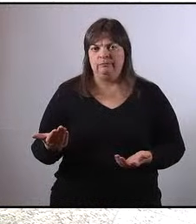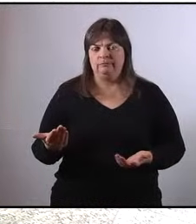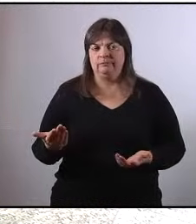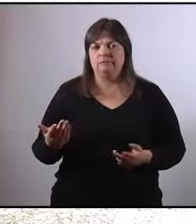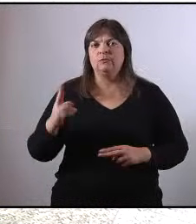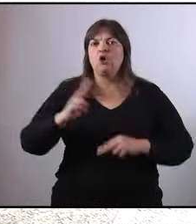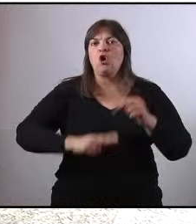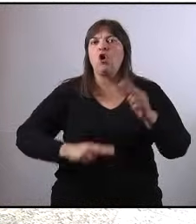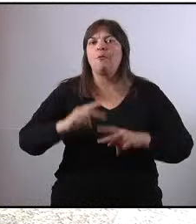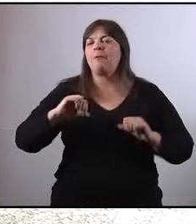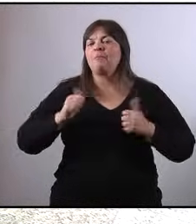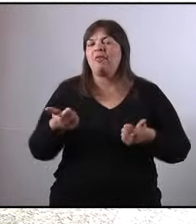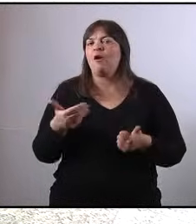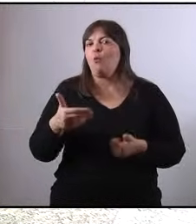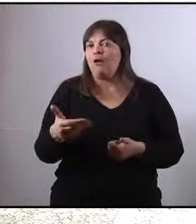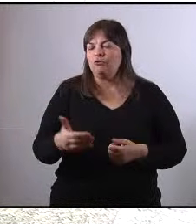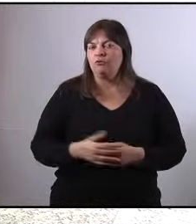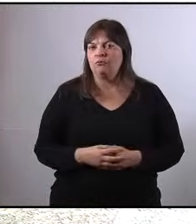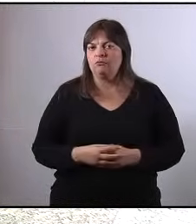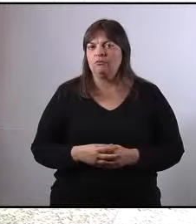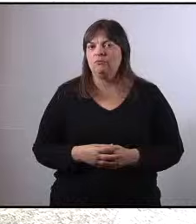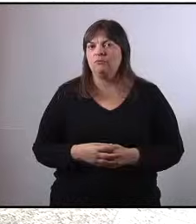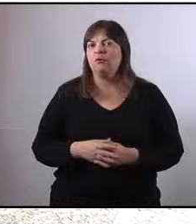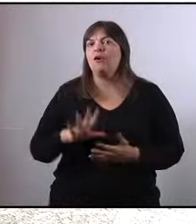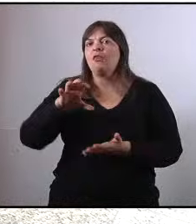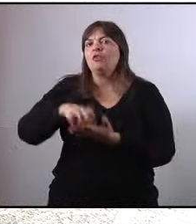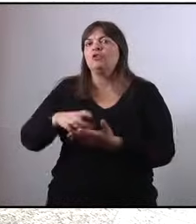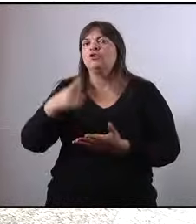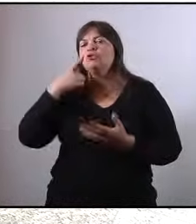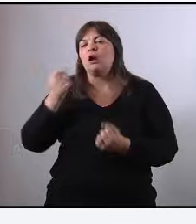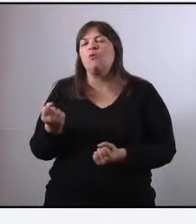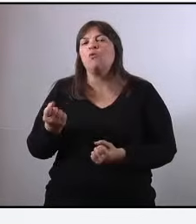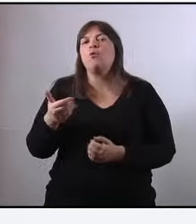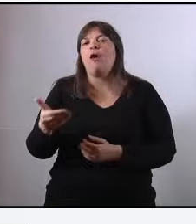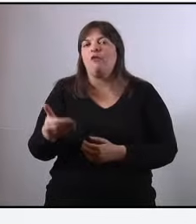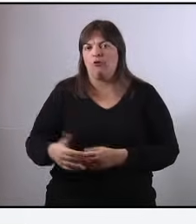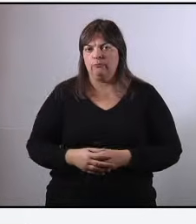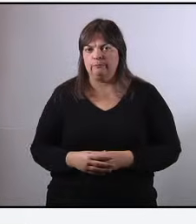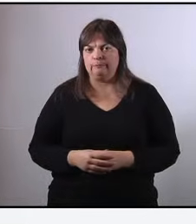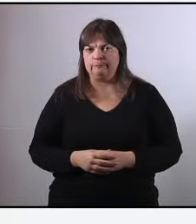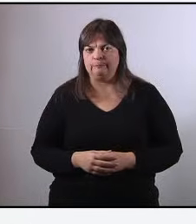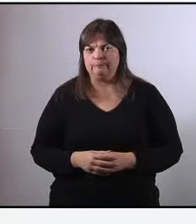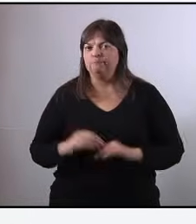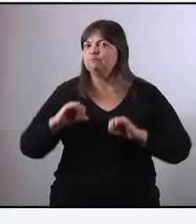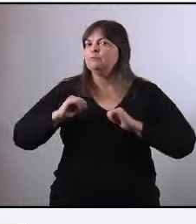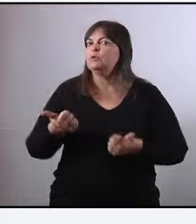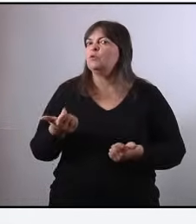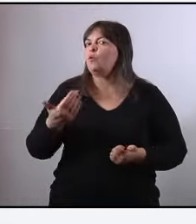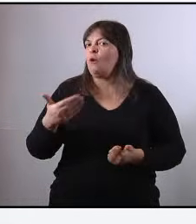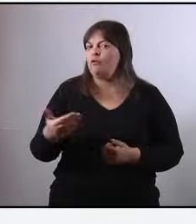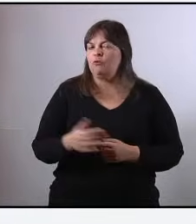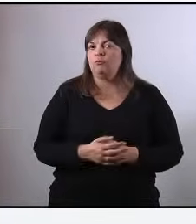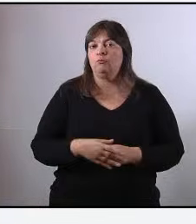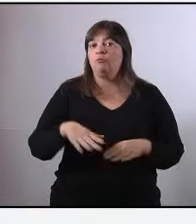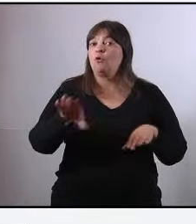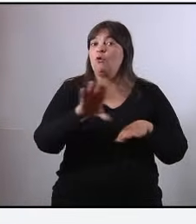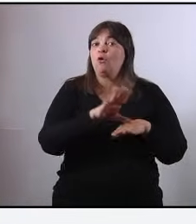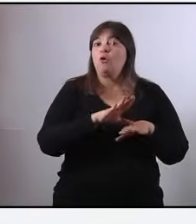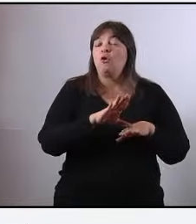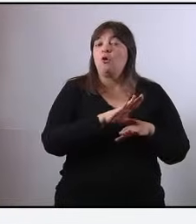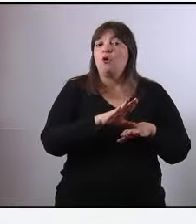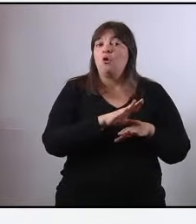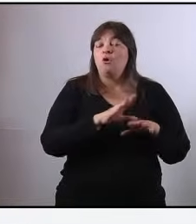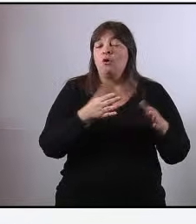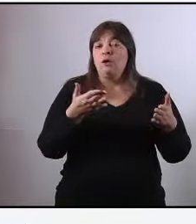las obras y cuándo va a estar operativo ese centro de salud. Muy bien, pues lo que nos trasladan desde la Consejería de